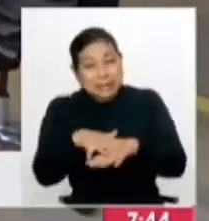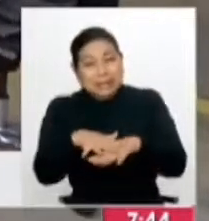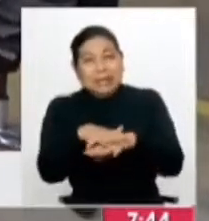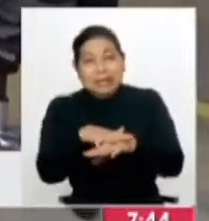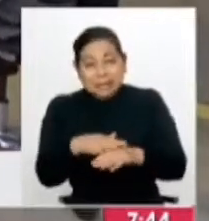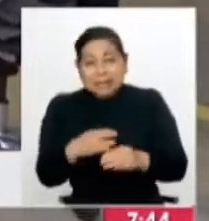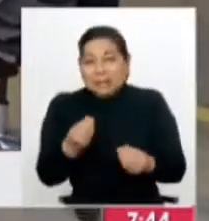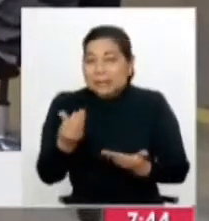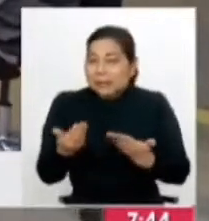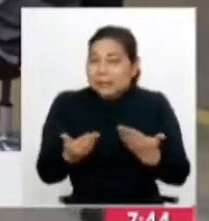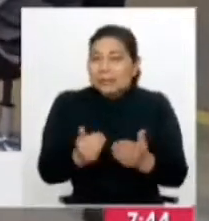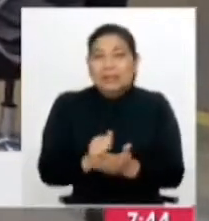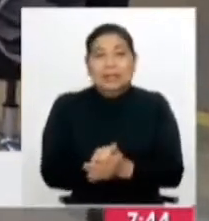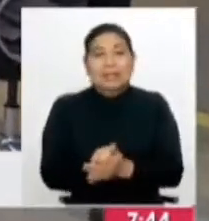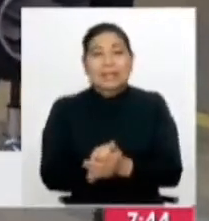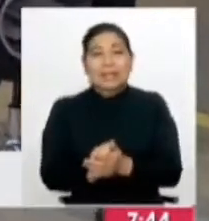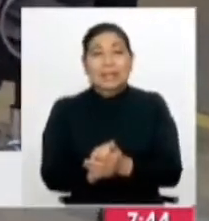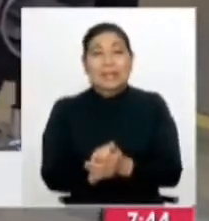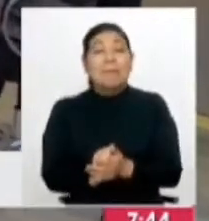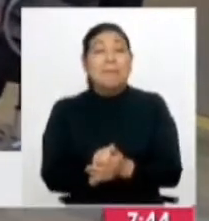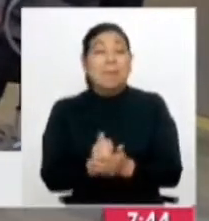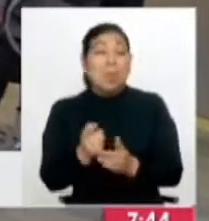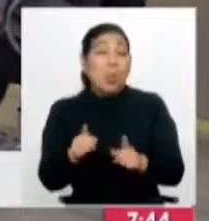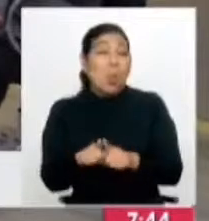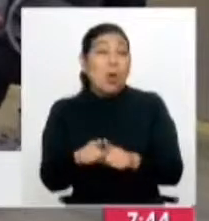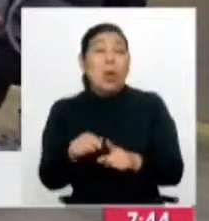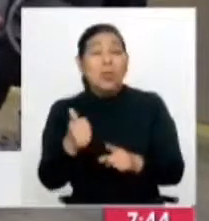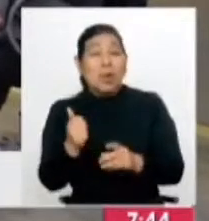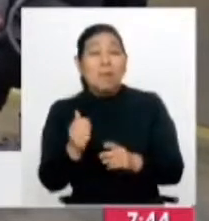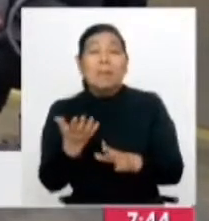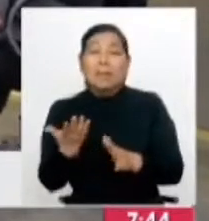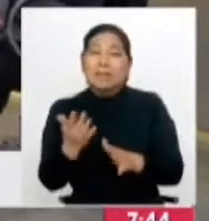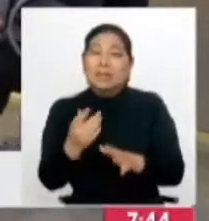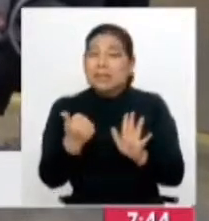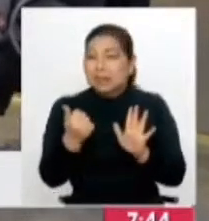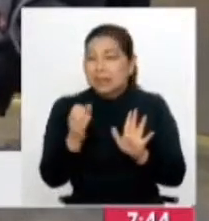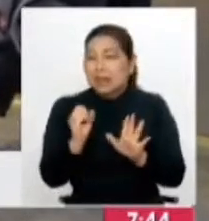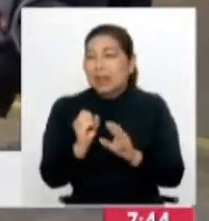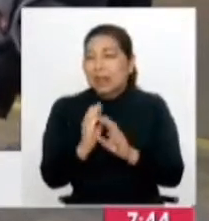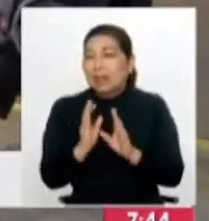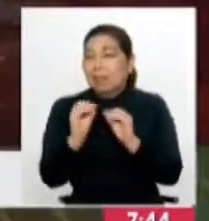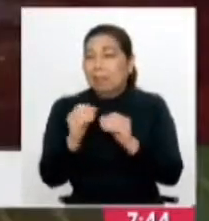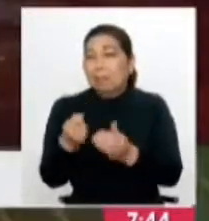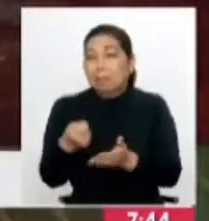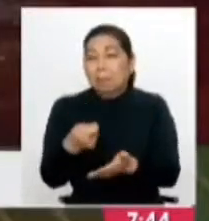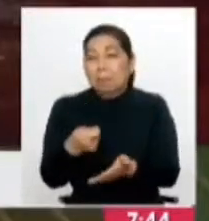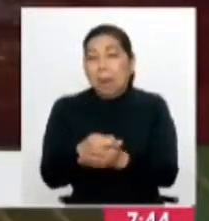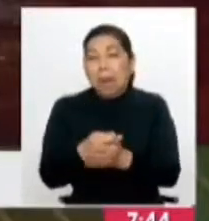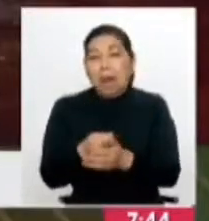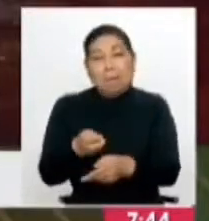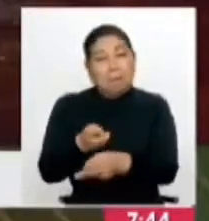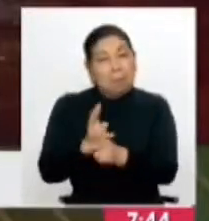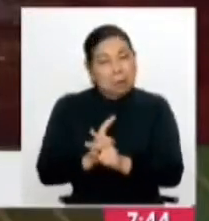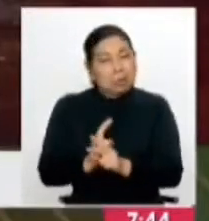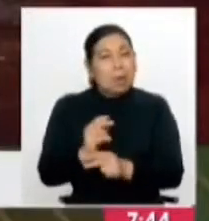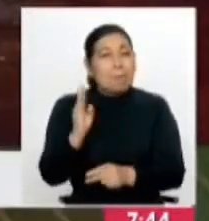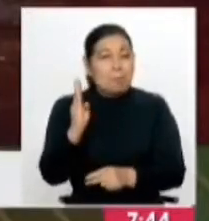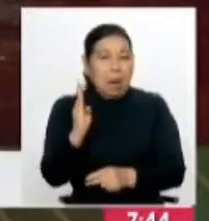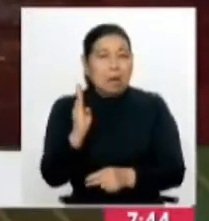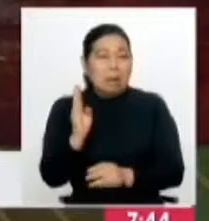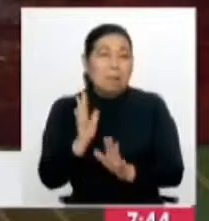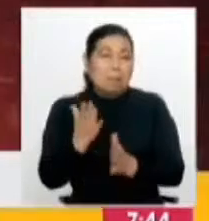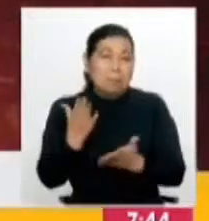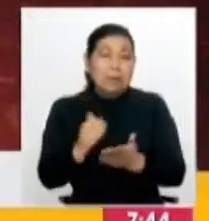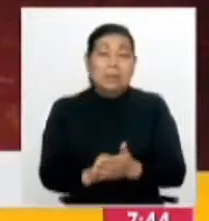estamos al mismo ritmo que la banca privada. La banca privada. Demoramos 60 días en otorgar un crédito hipotecario, que es más o menos lo que demora la banca